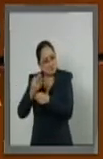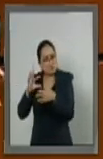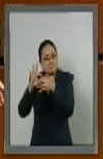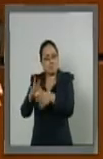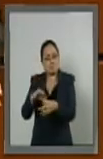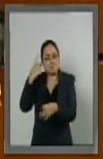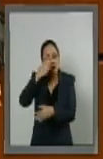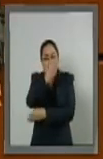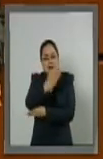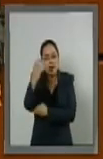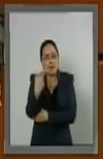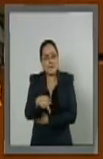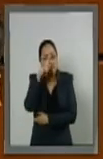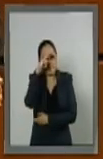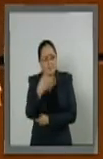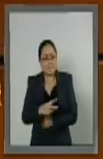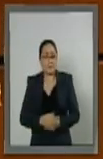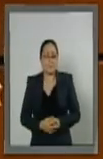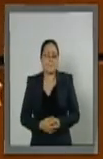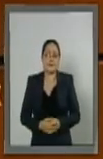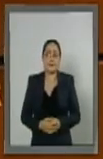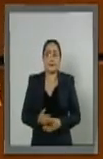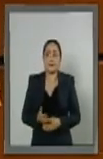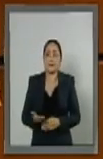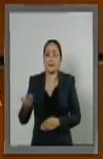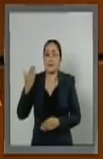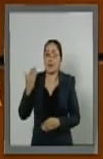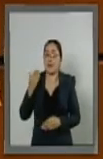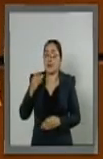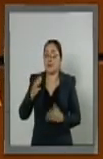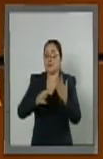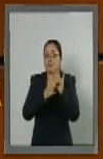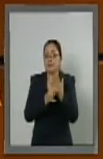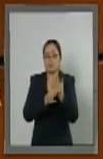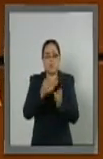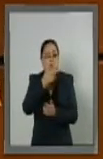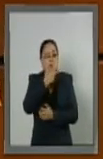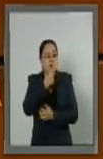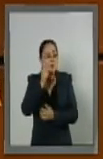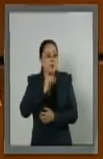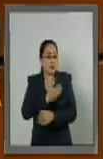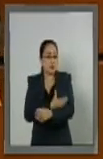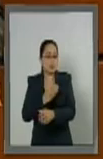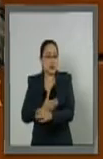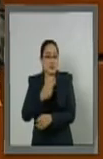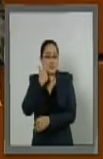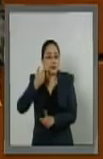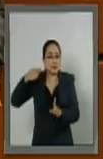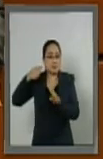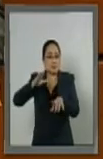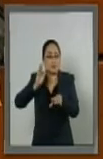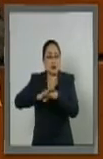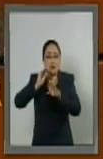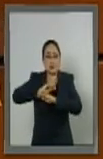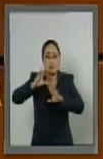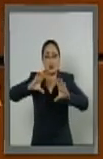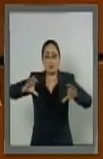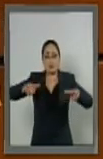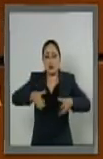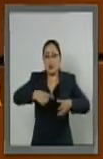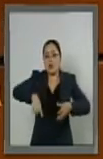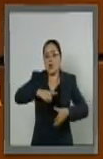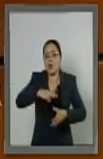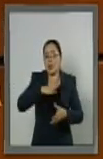La reforma, como ya lo han comentado mis compañeras y compañeros, busca brindar certeza a los pequeños